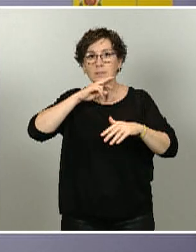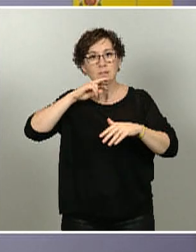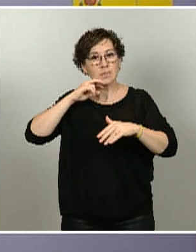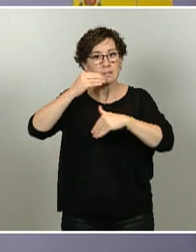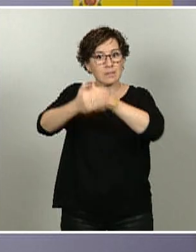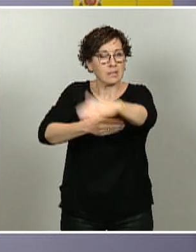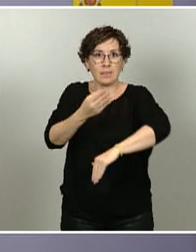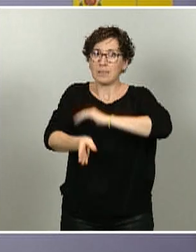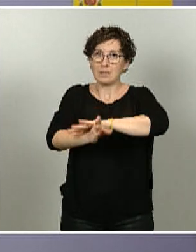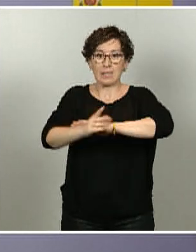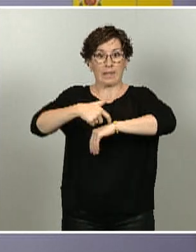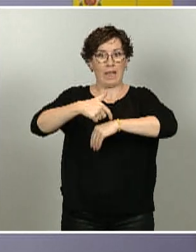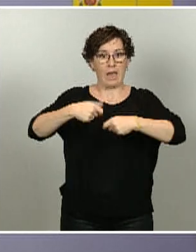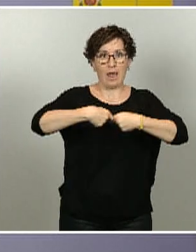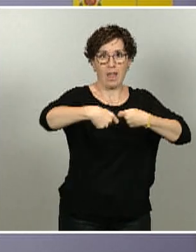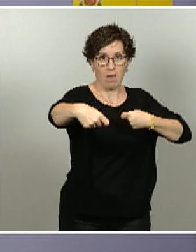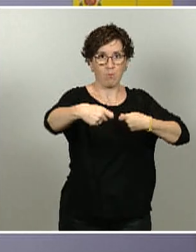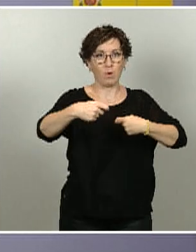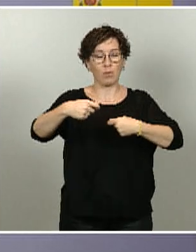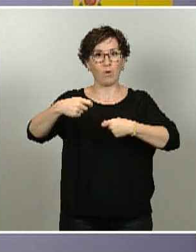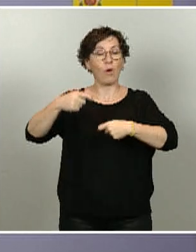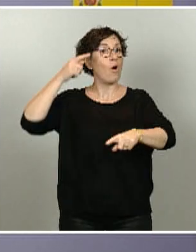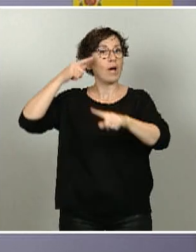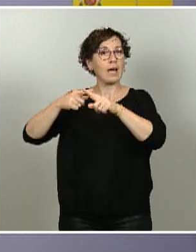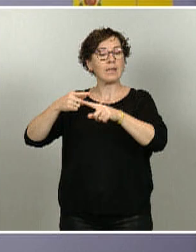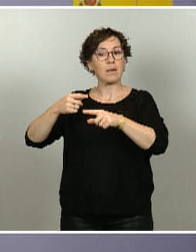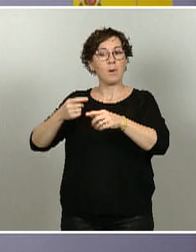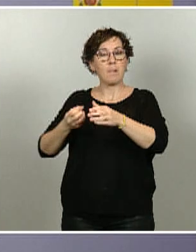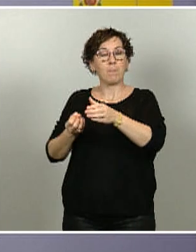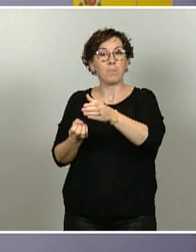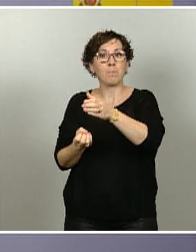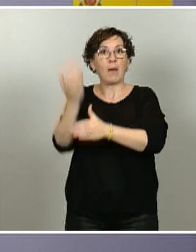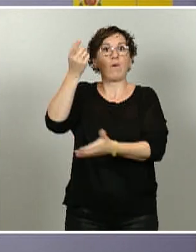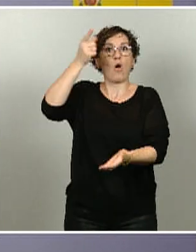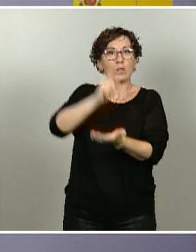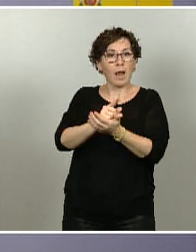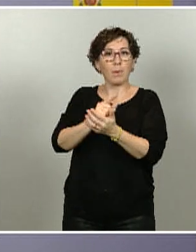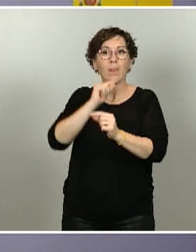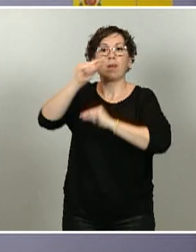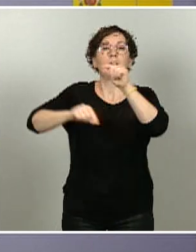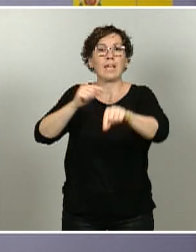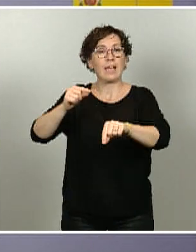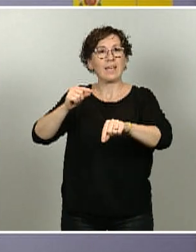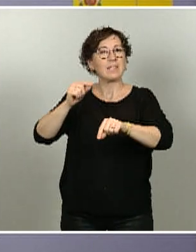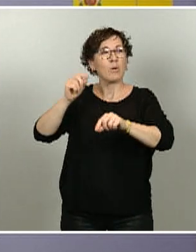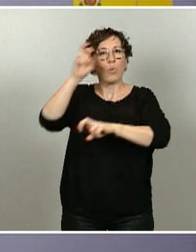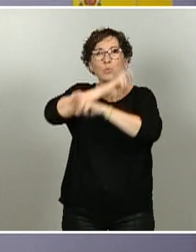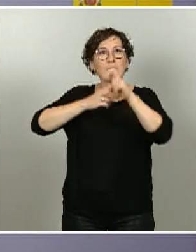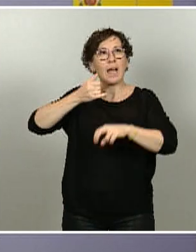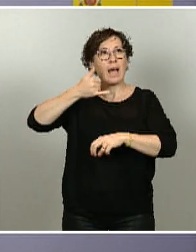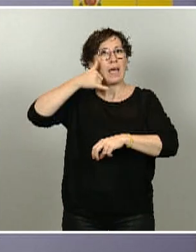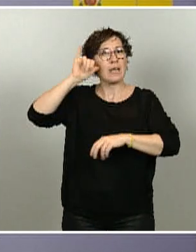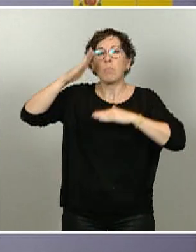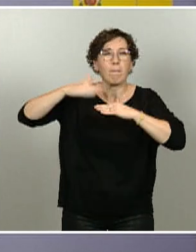garantizar que el riesgo de los rebrotes se reduce al mínimo. Será muy difícil eliminar ese riesgo, pero sí que podemos reducirlo